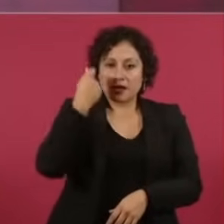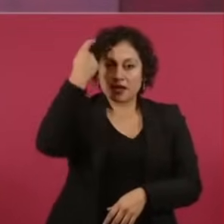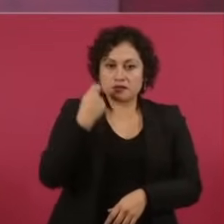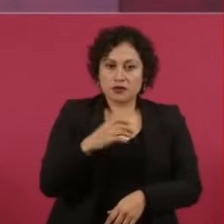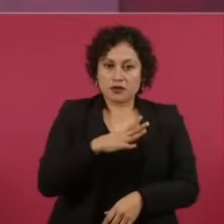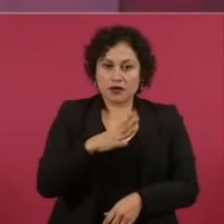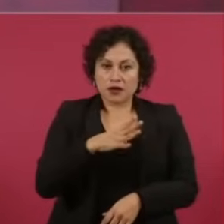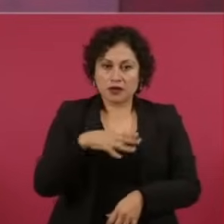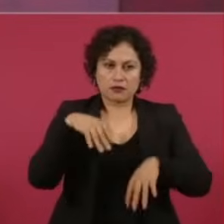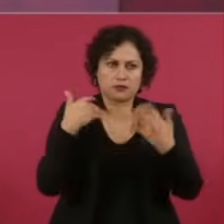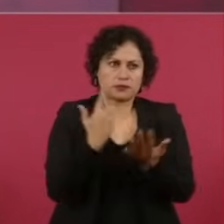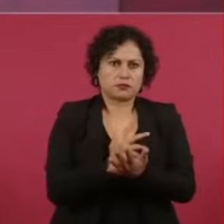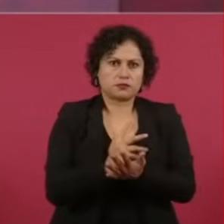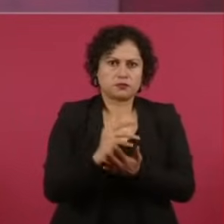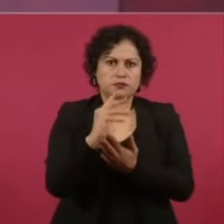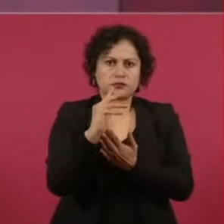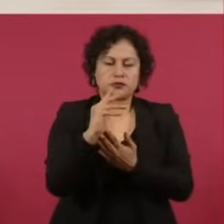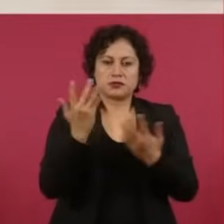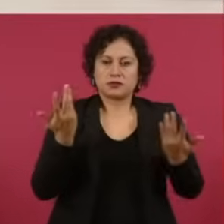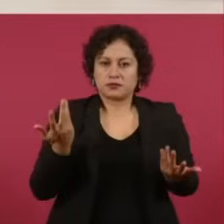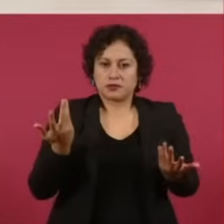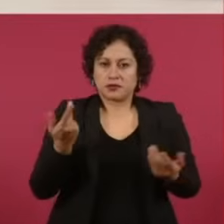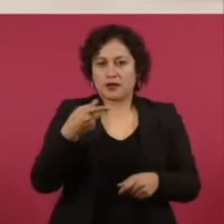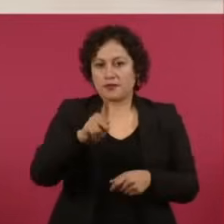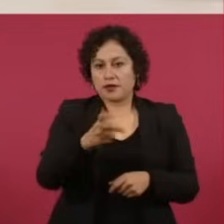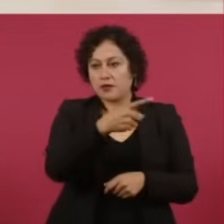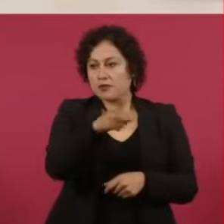Reforma haga un reportaje